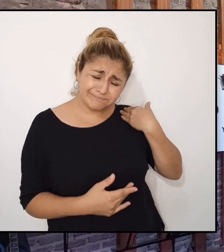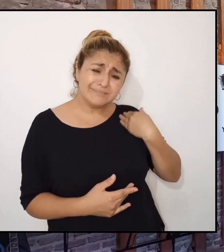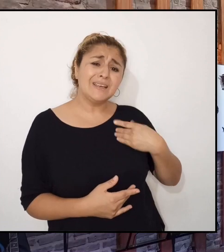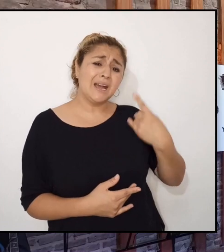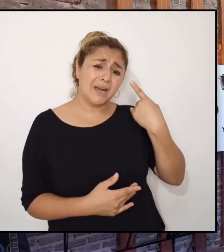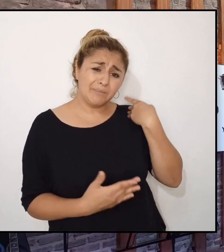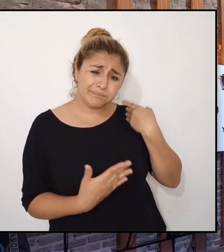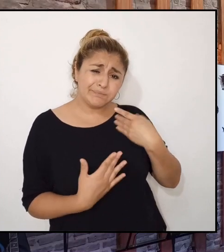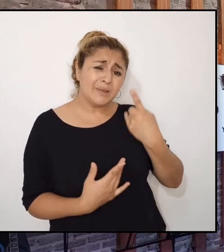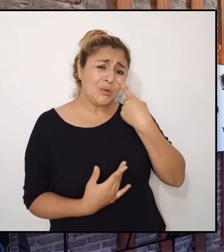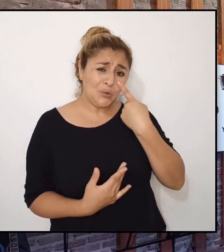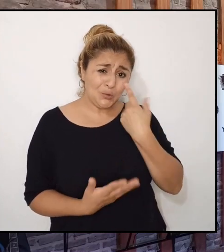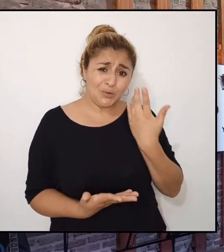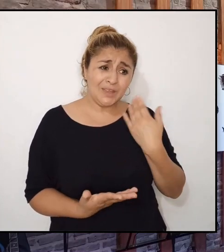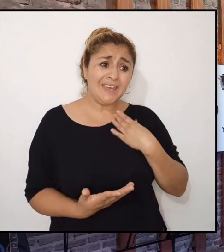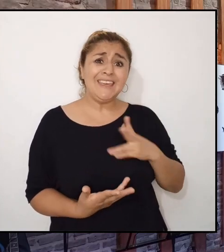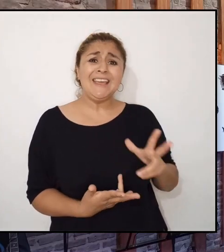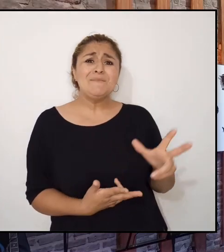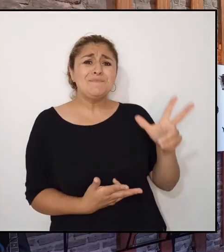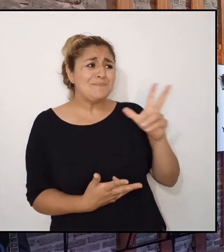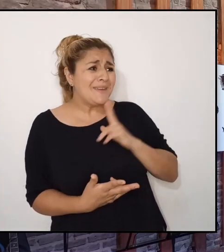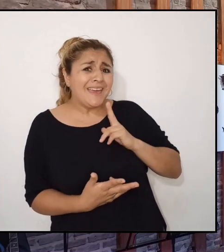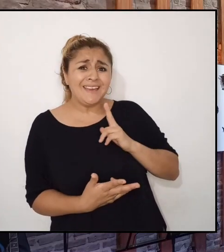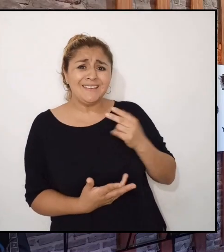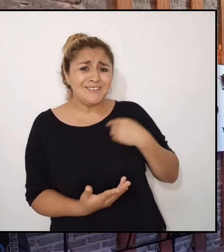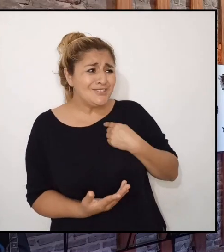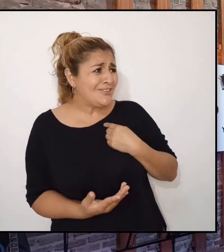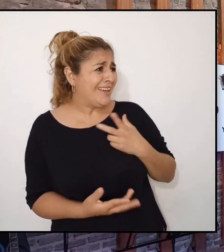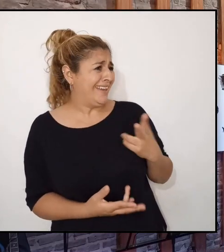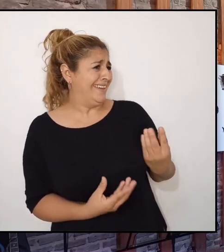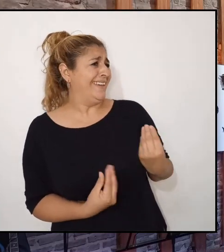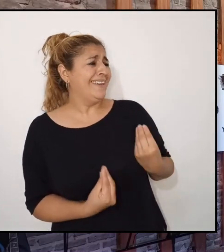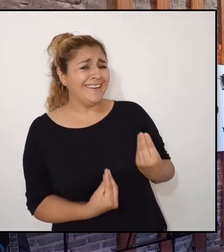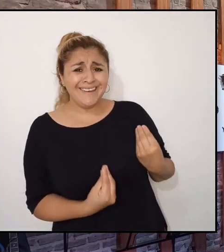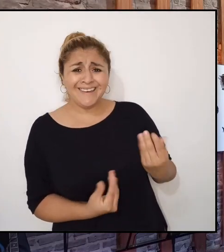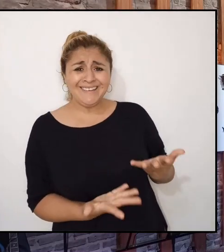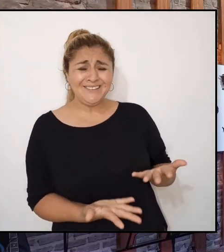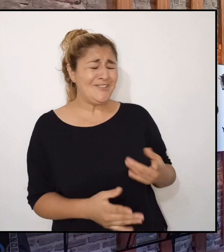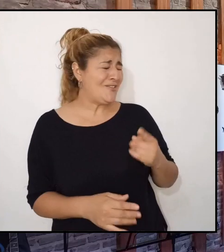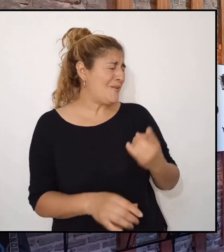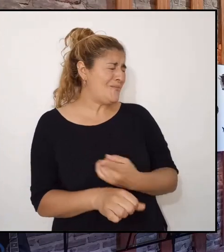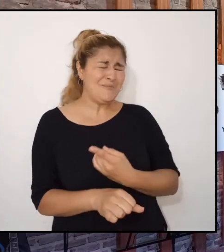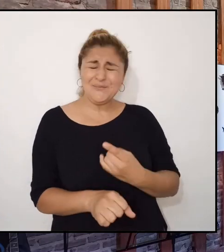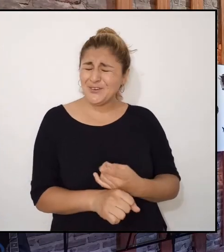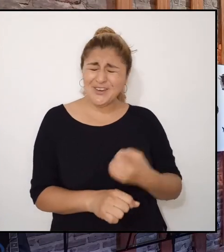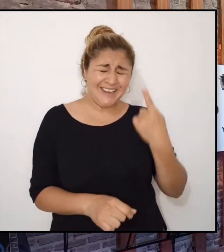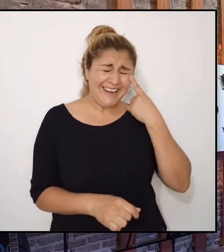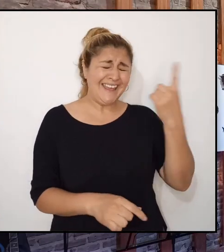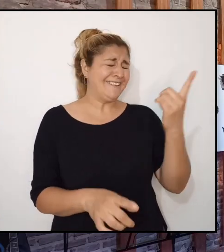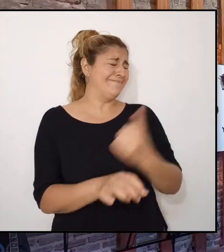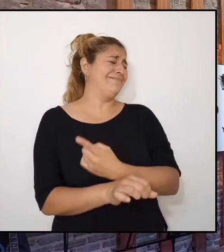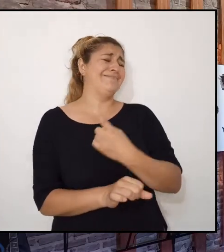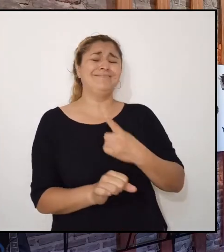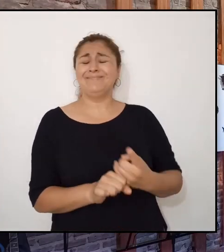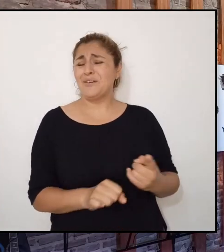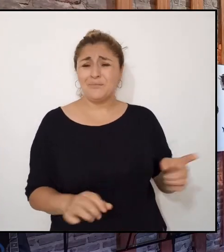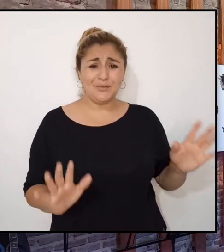y le digo, no puede ser que estés diciendo esto. Digo, Jesús es la